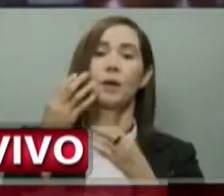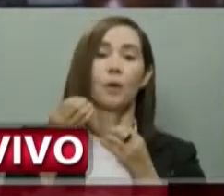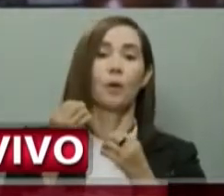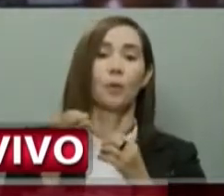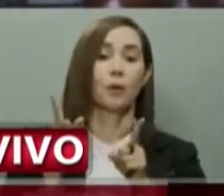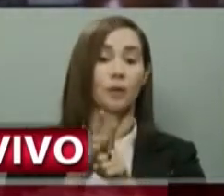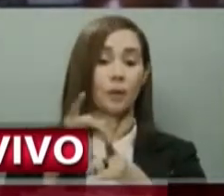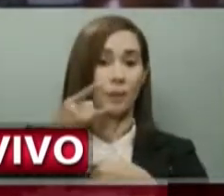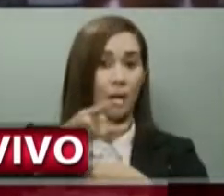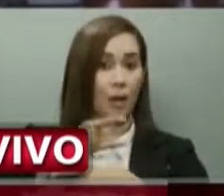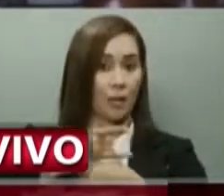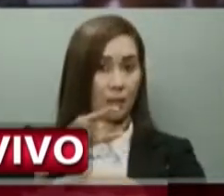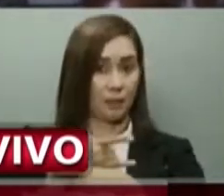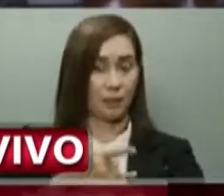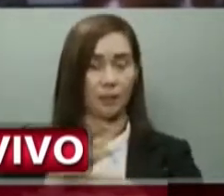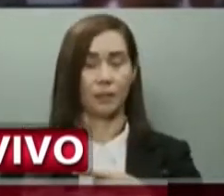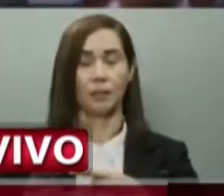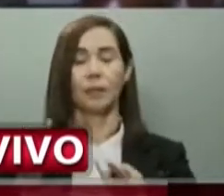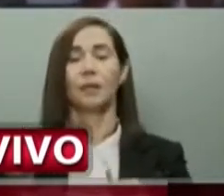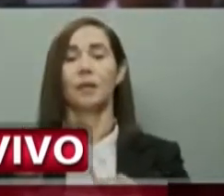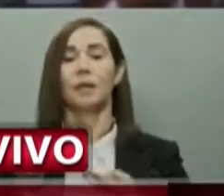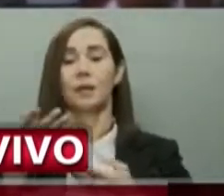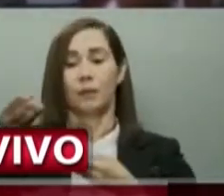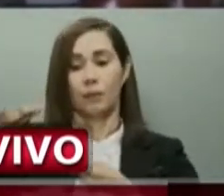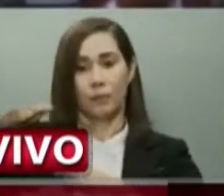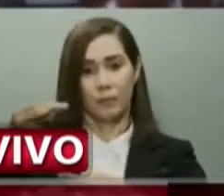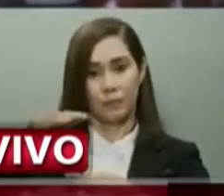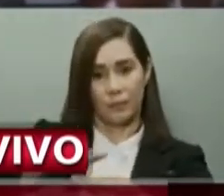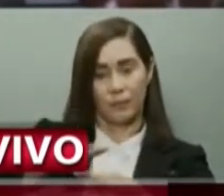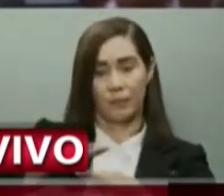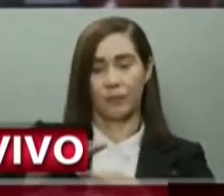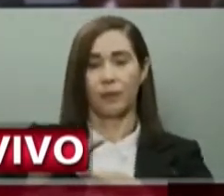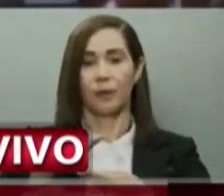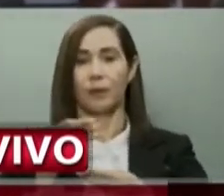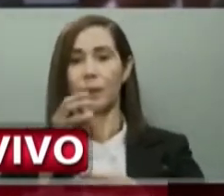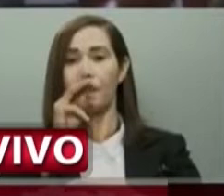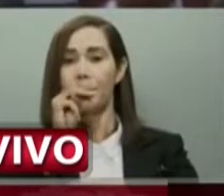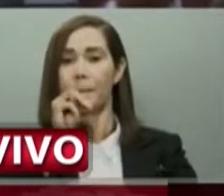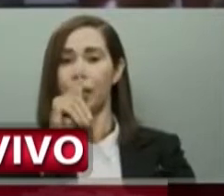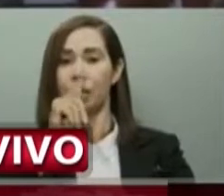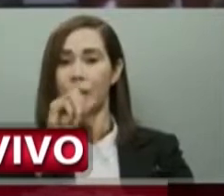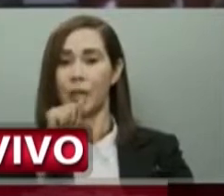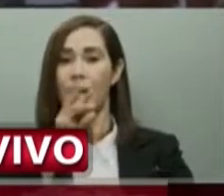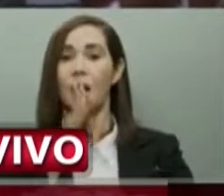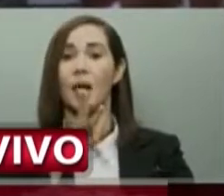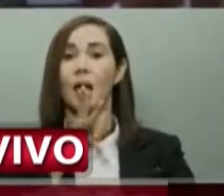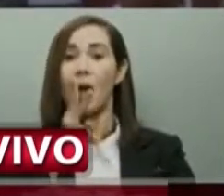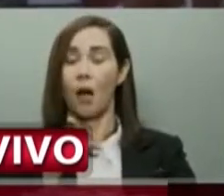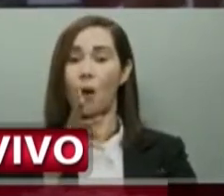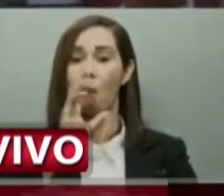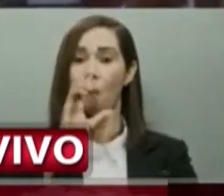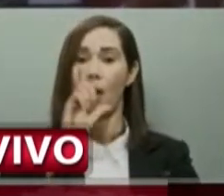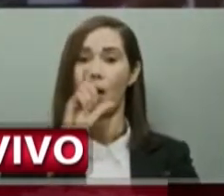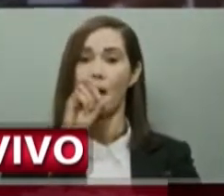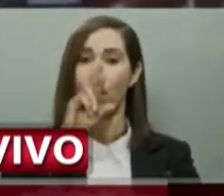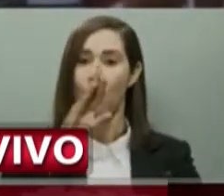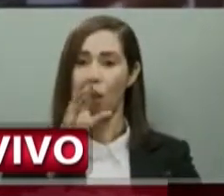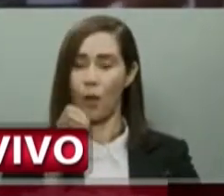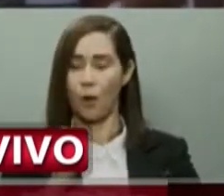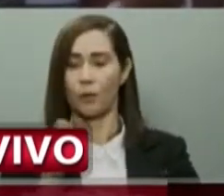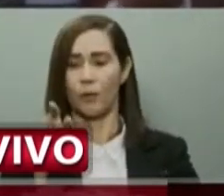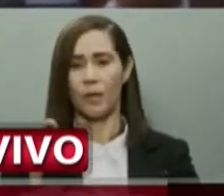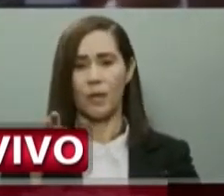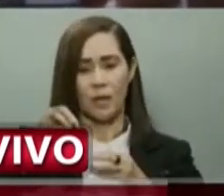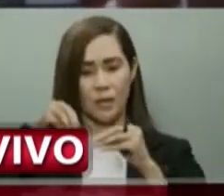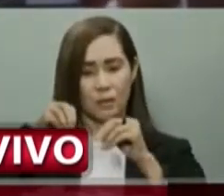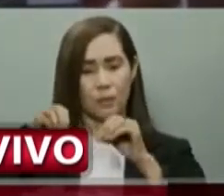desde el punto de vista de la adquisición de productos agrícolas, ferreteros, metalúrgicos, agua, cloro. ¿De qué manera